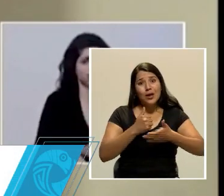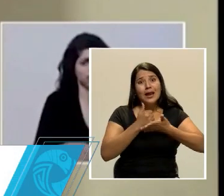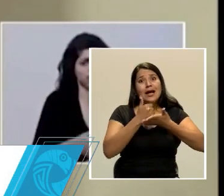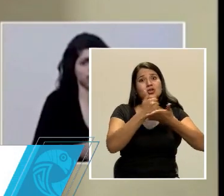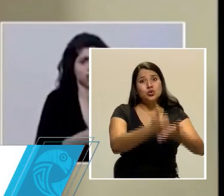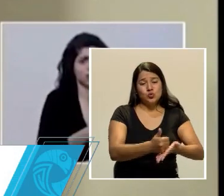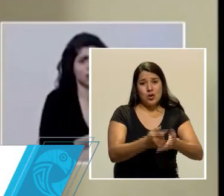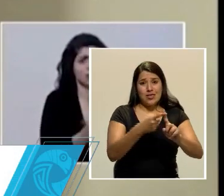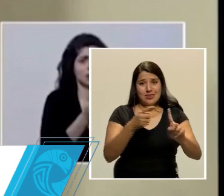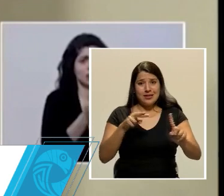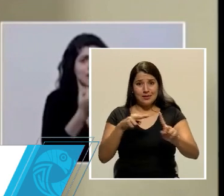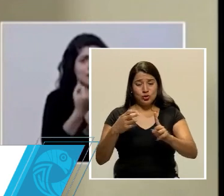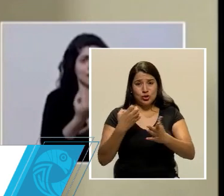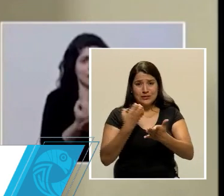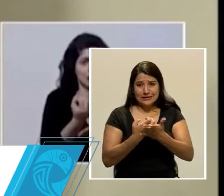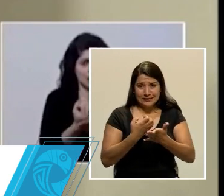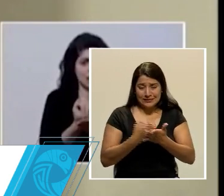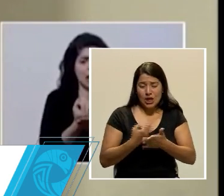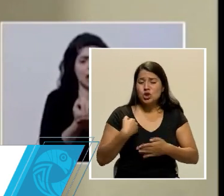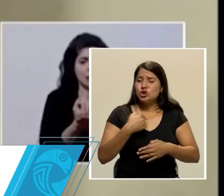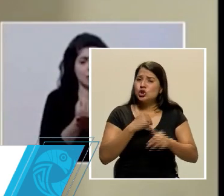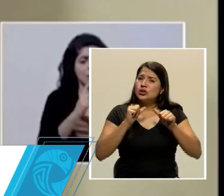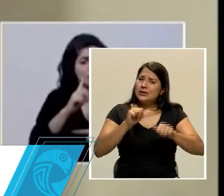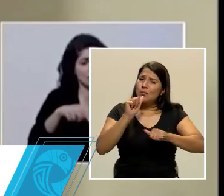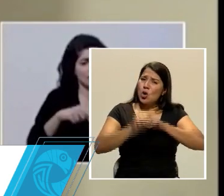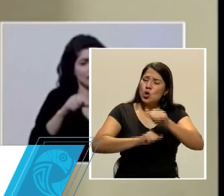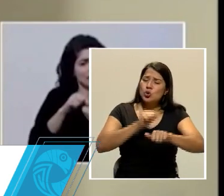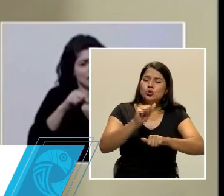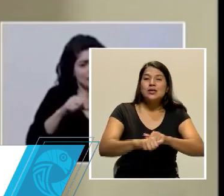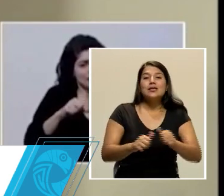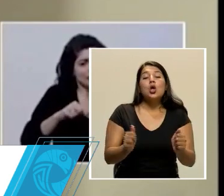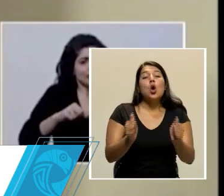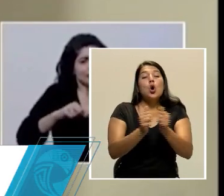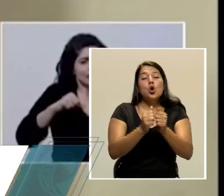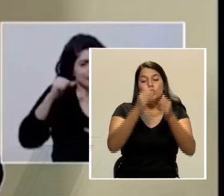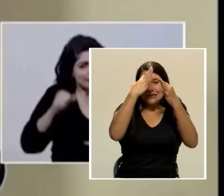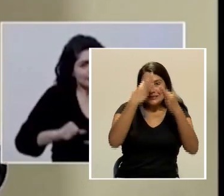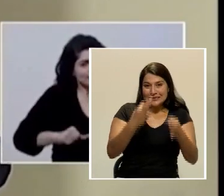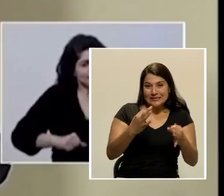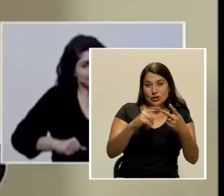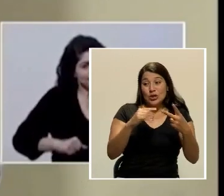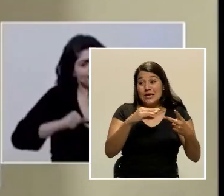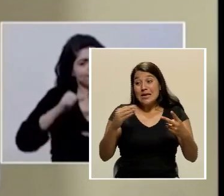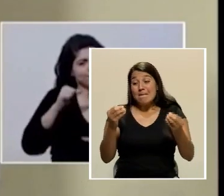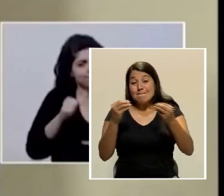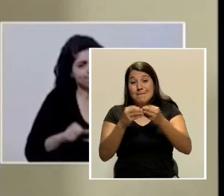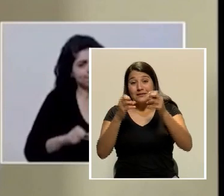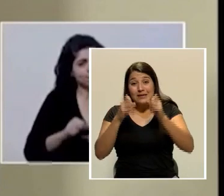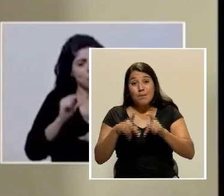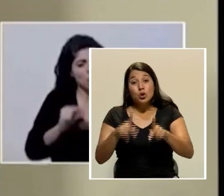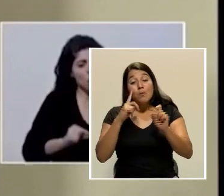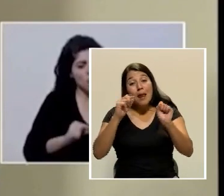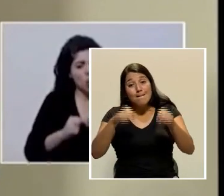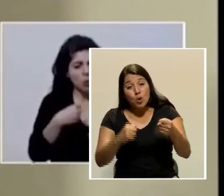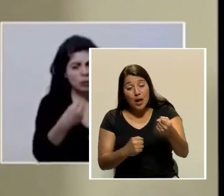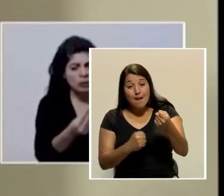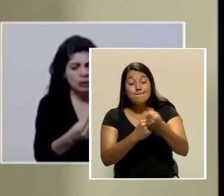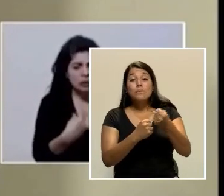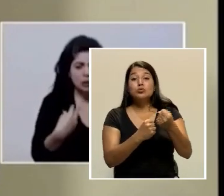turismo, esta ayuda sería fundamental para apoyar al sector y reactivar otros sectores de la economía. Sin duda este es un